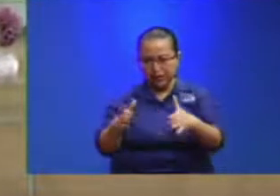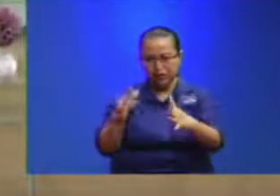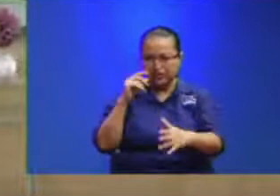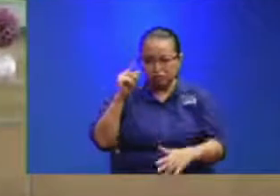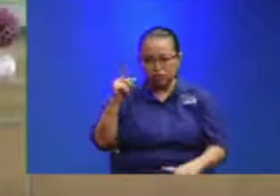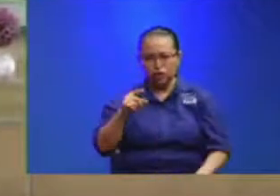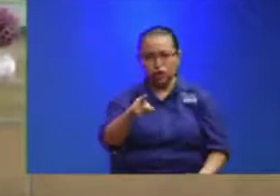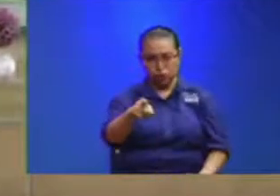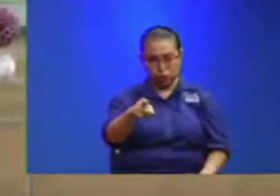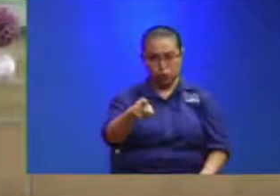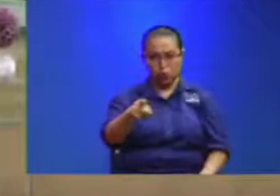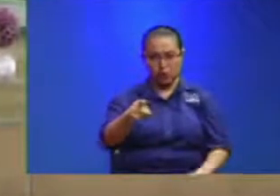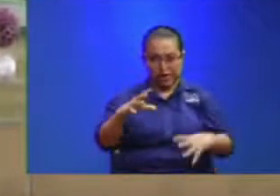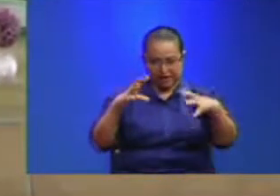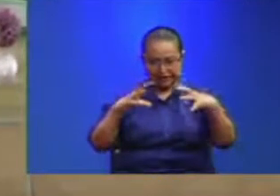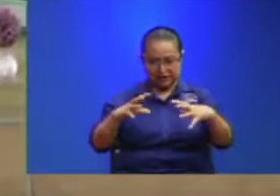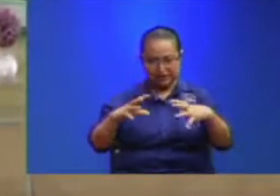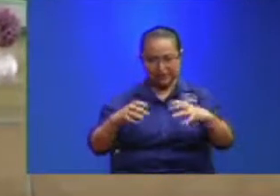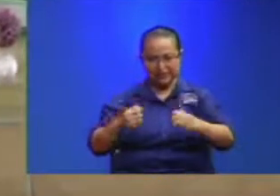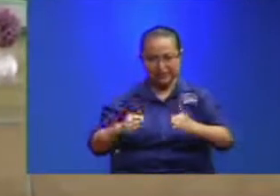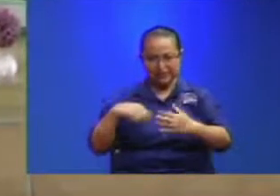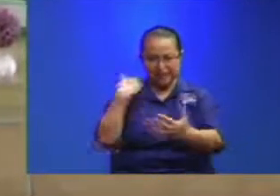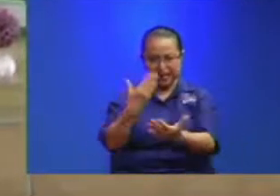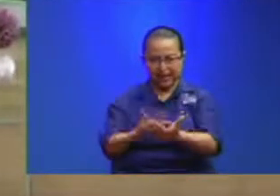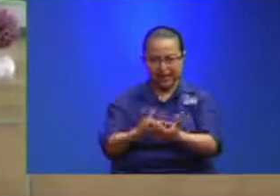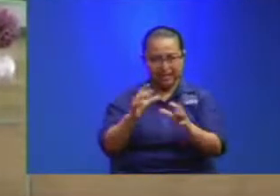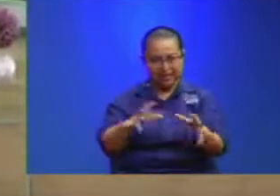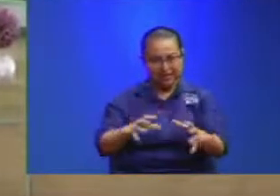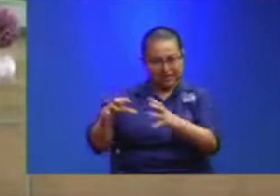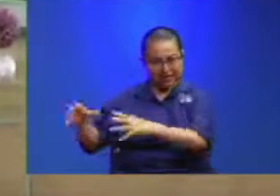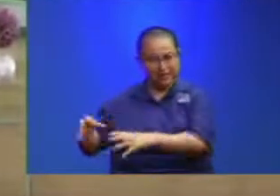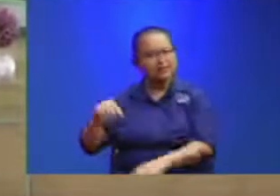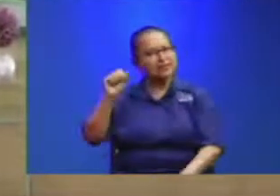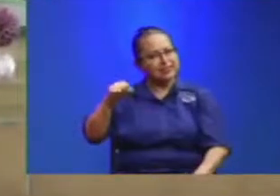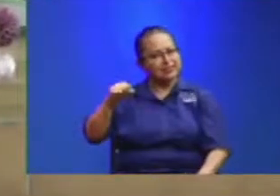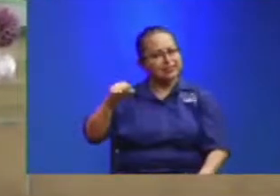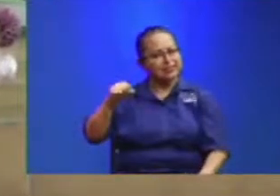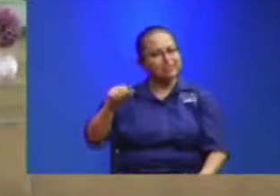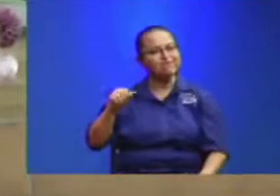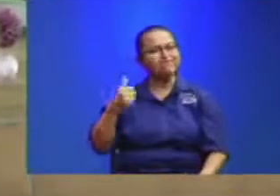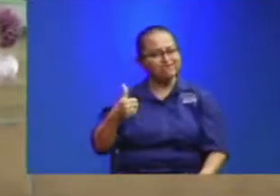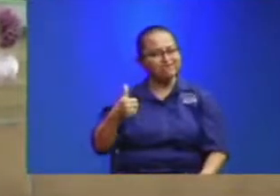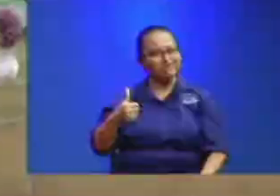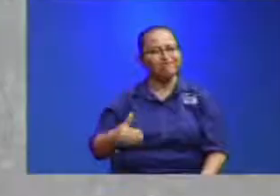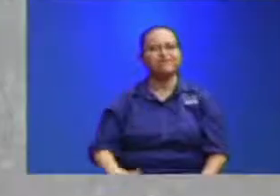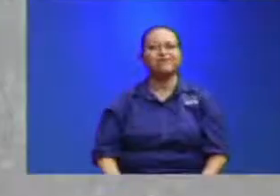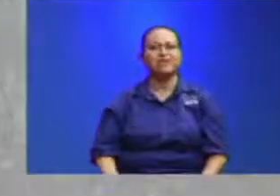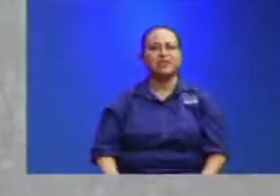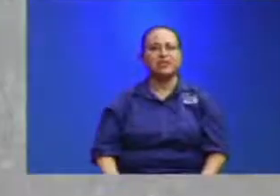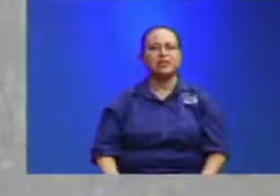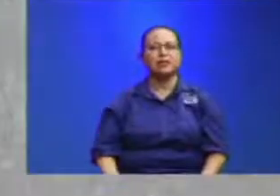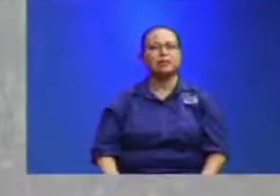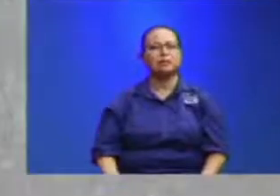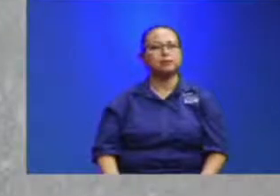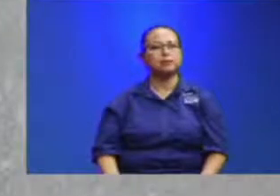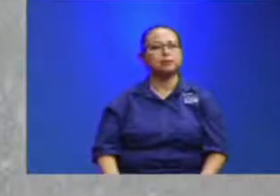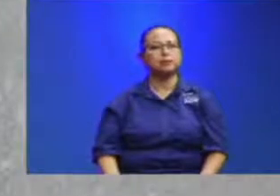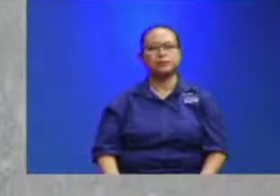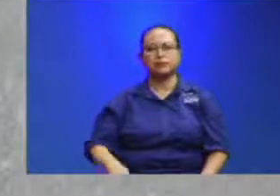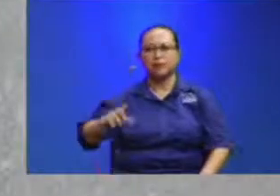quitar las velas de tropiezo si o no miremos otra vez a este es tremenda y se parece mucho a la de